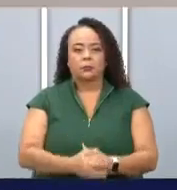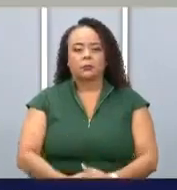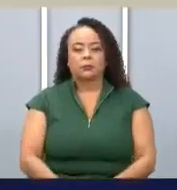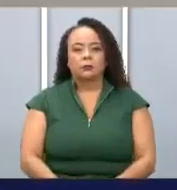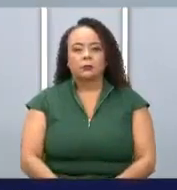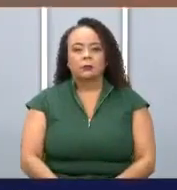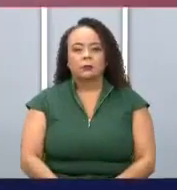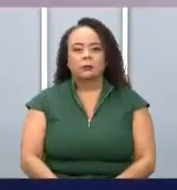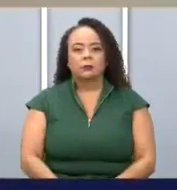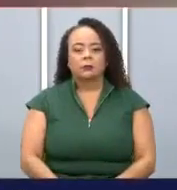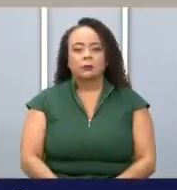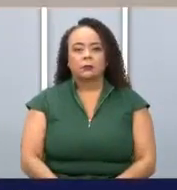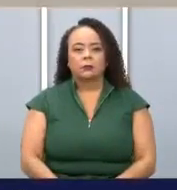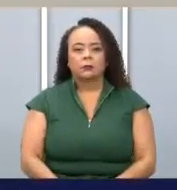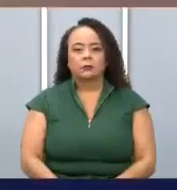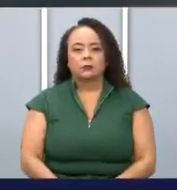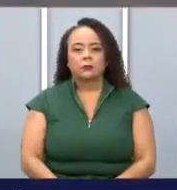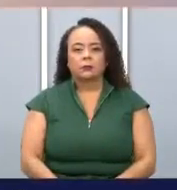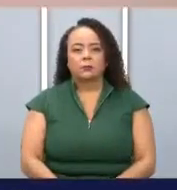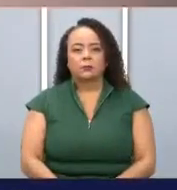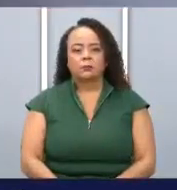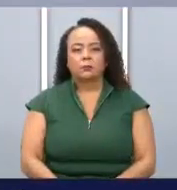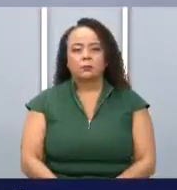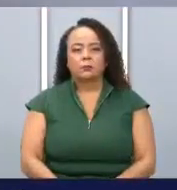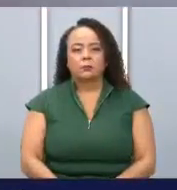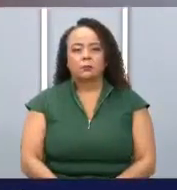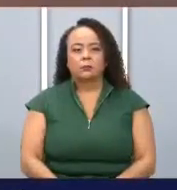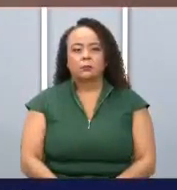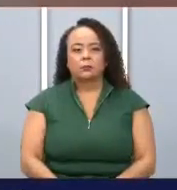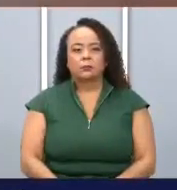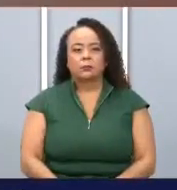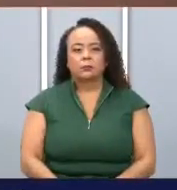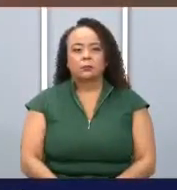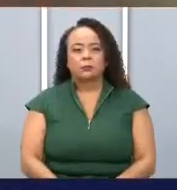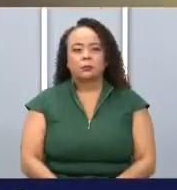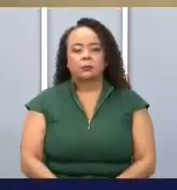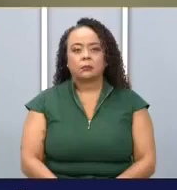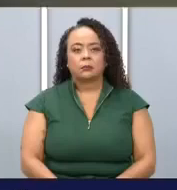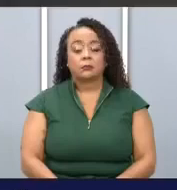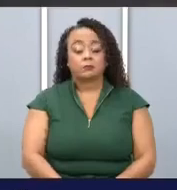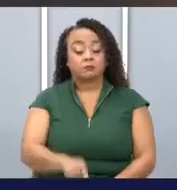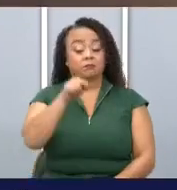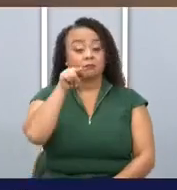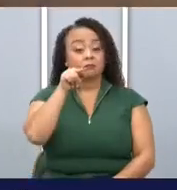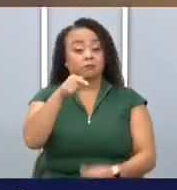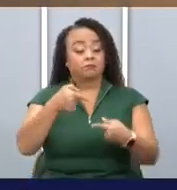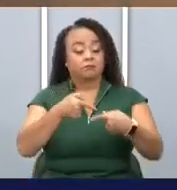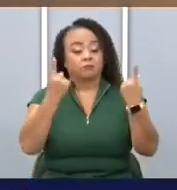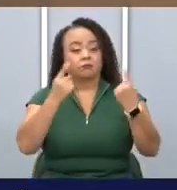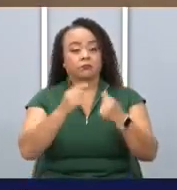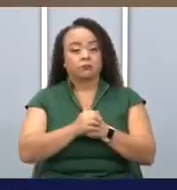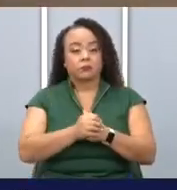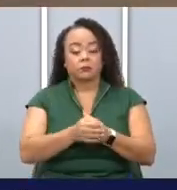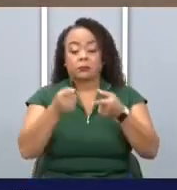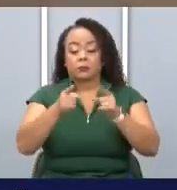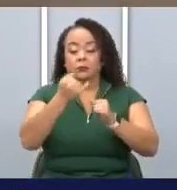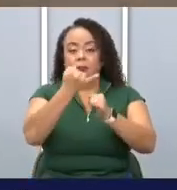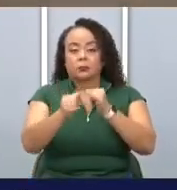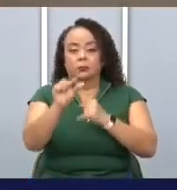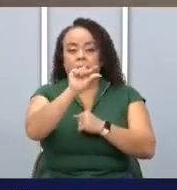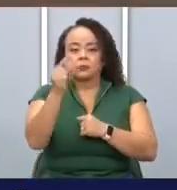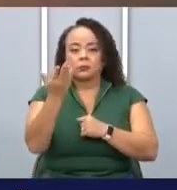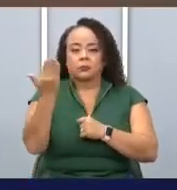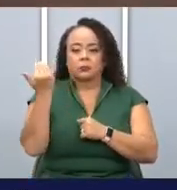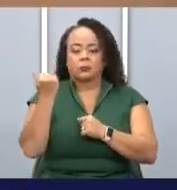Se quedó sin brete, se quedó sin brete, se quedó sin brete, Isa. Este fue el conflicto que se dio a finales de la